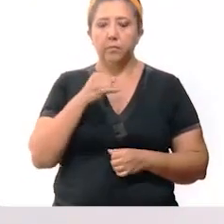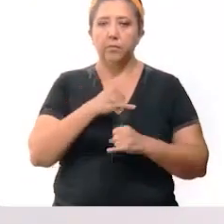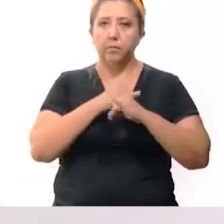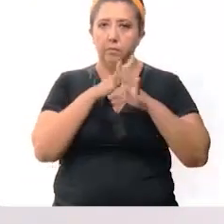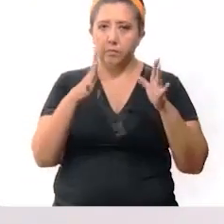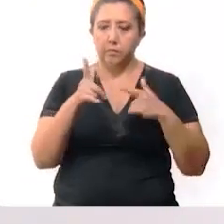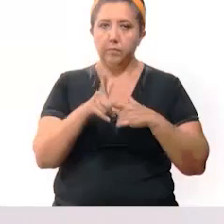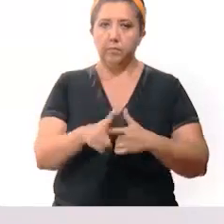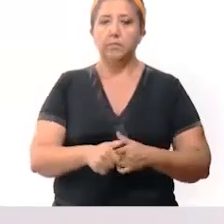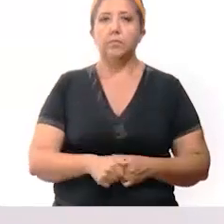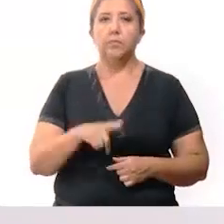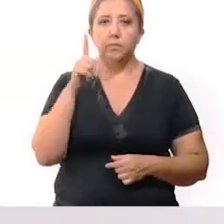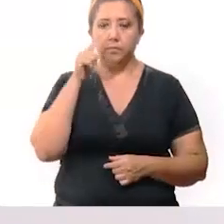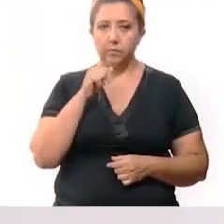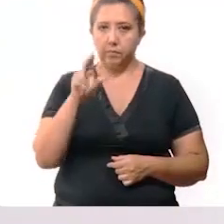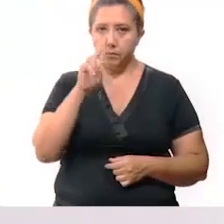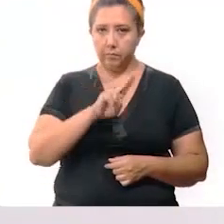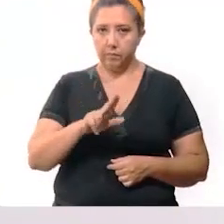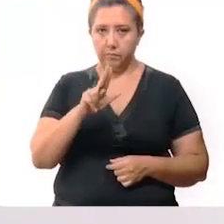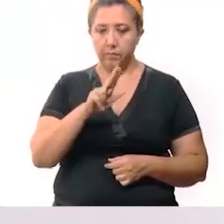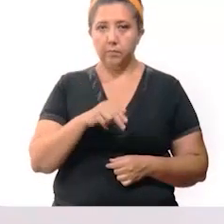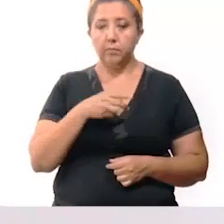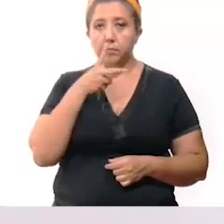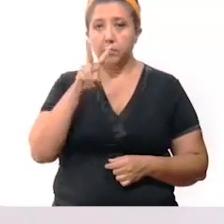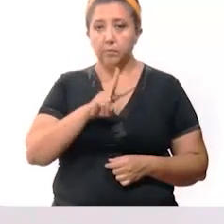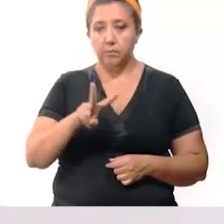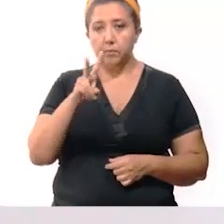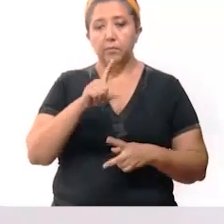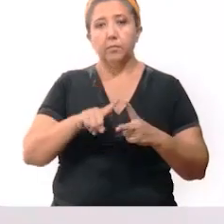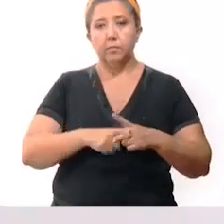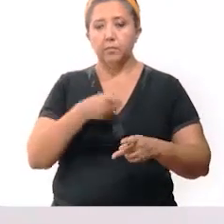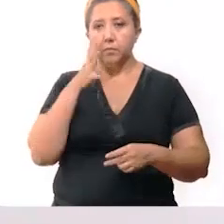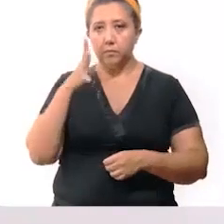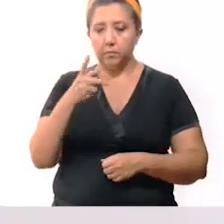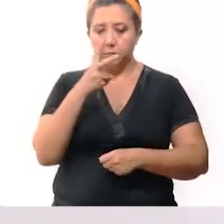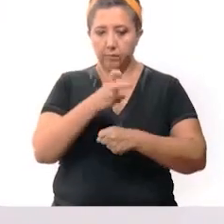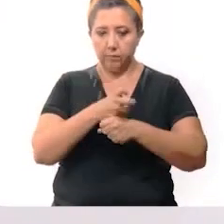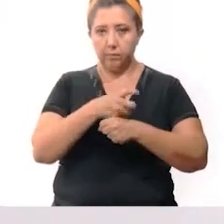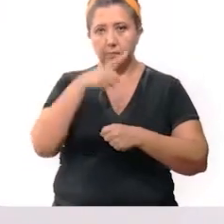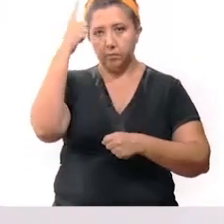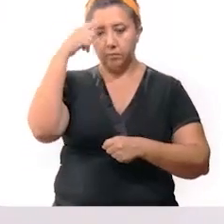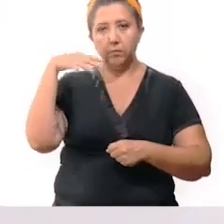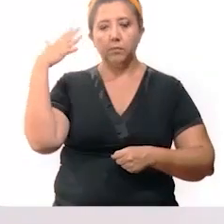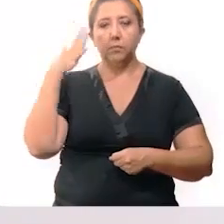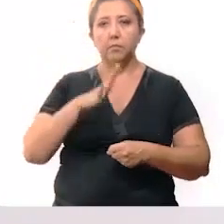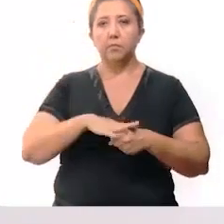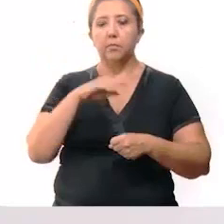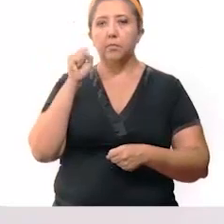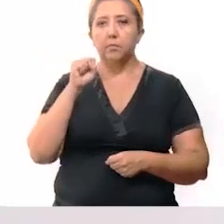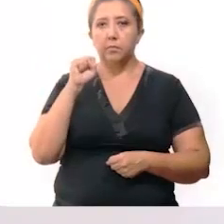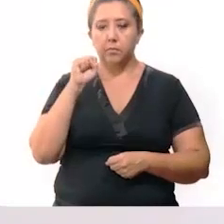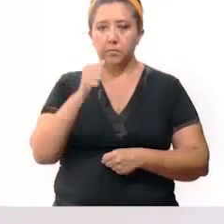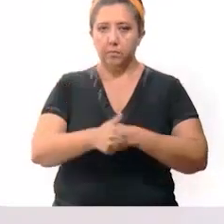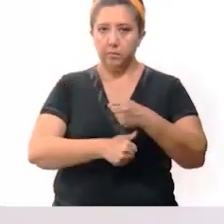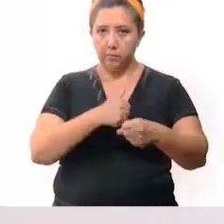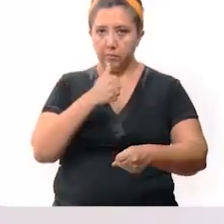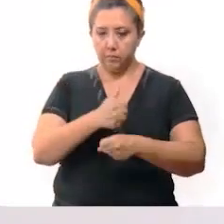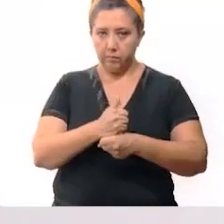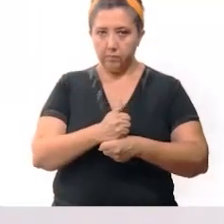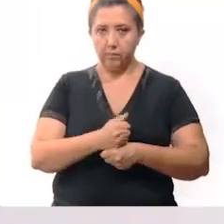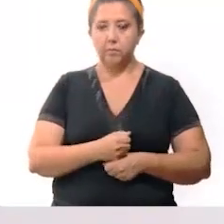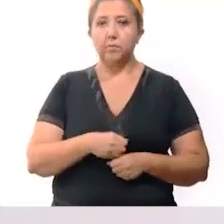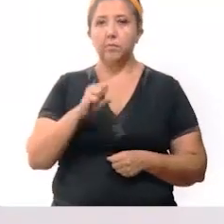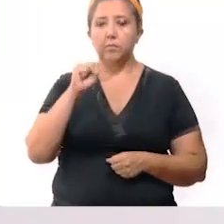informa lo siguiente: mañana viernes 28 de mayo iniciará la aplicación de la segunda dosis para adultos mayores de más de 60 años